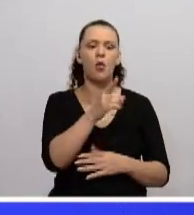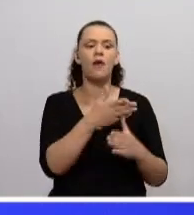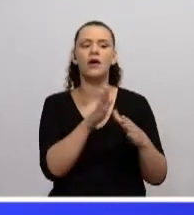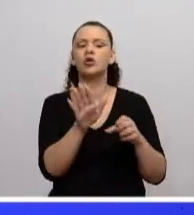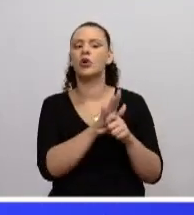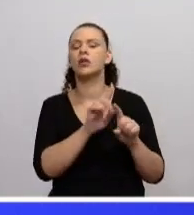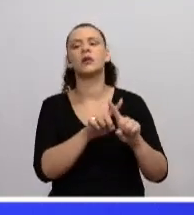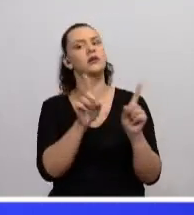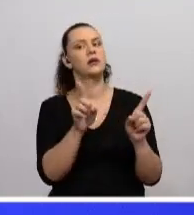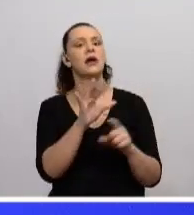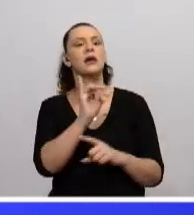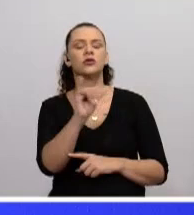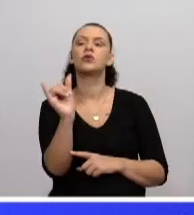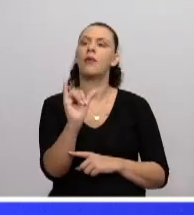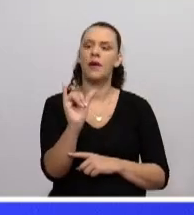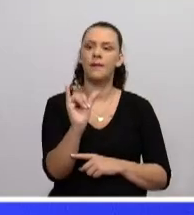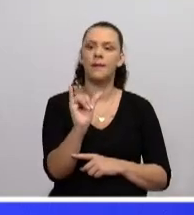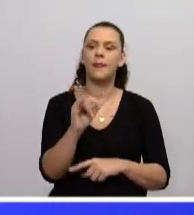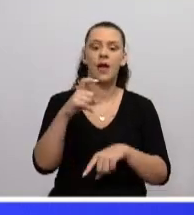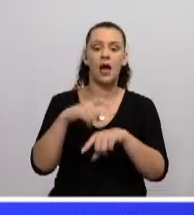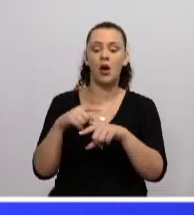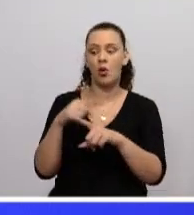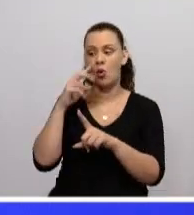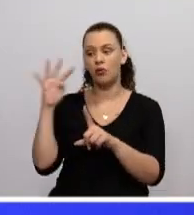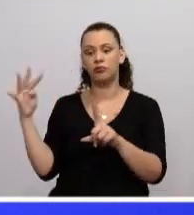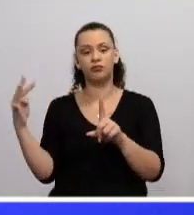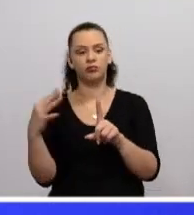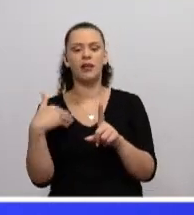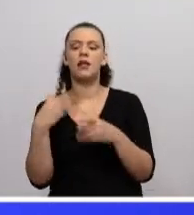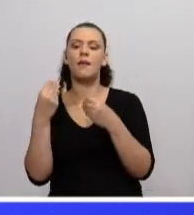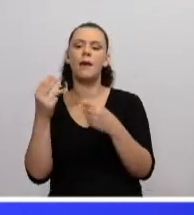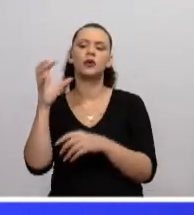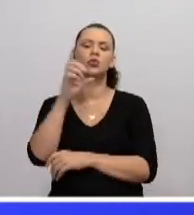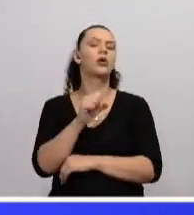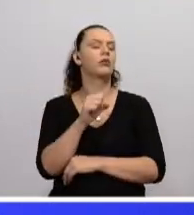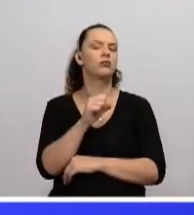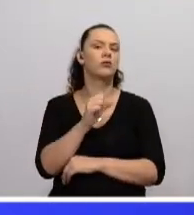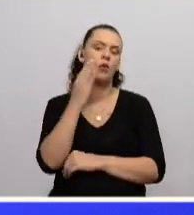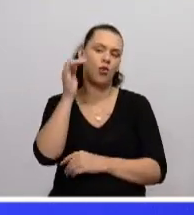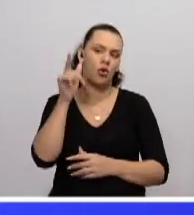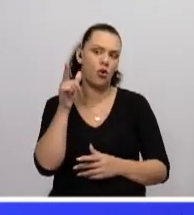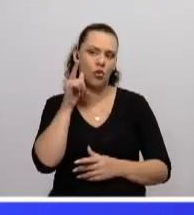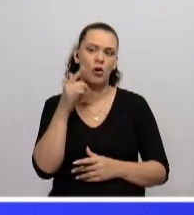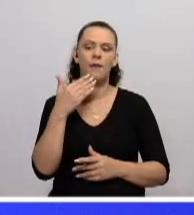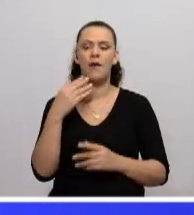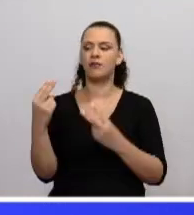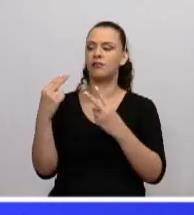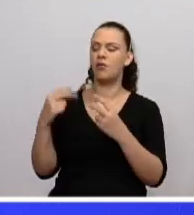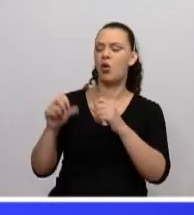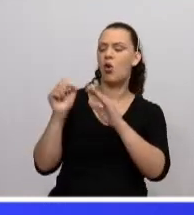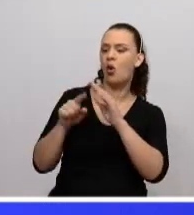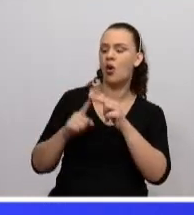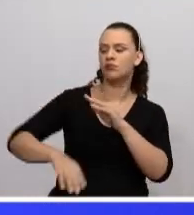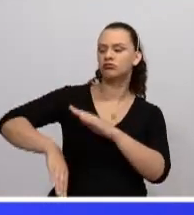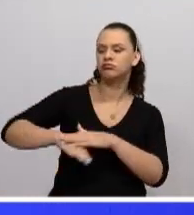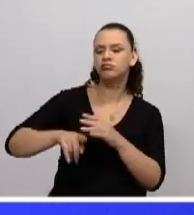faceta totalmente distinta Y eso también a la hora del ojo público tiene mucho más notoriedad porque claro se lleva más luces los goles los